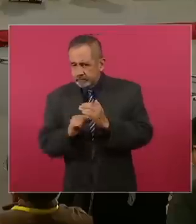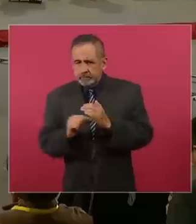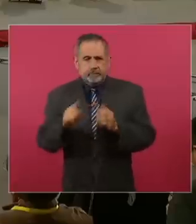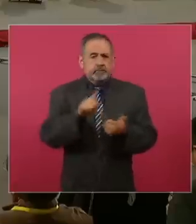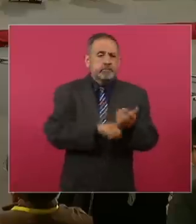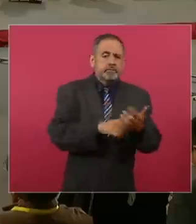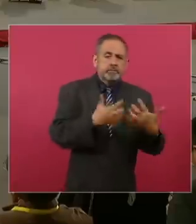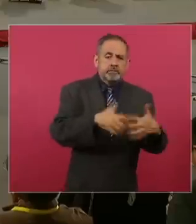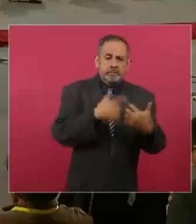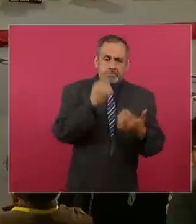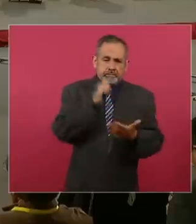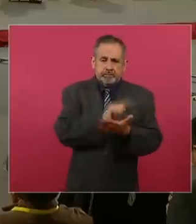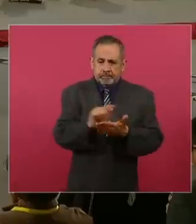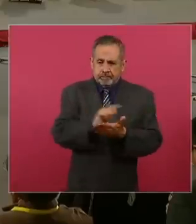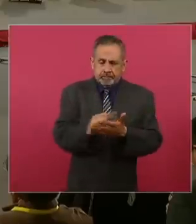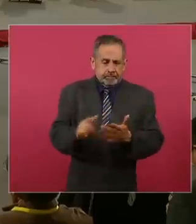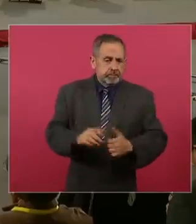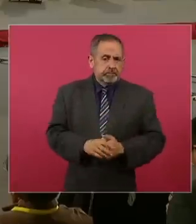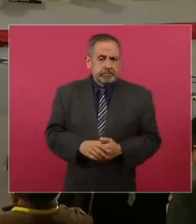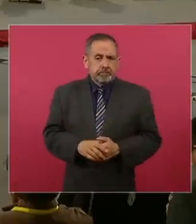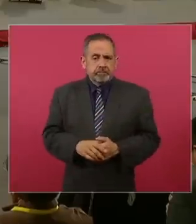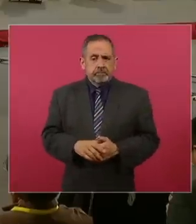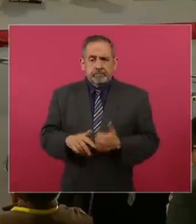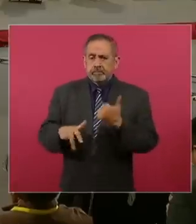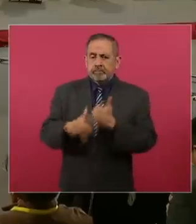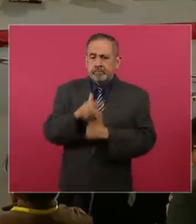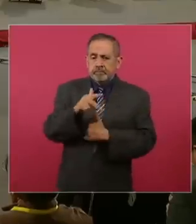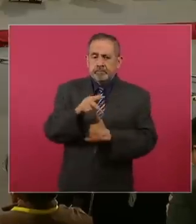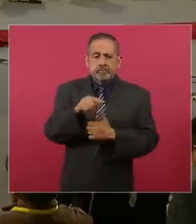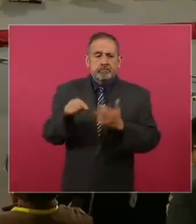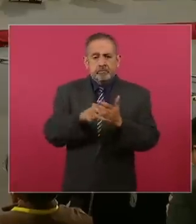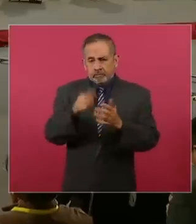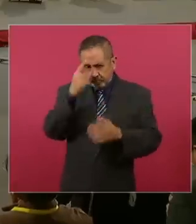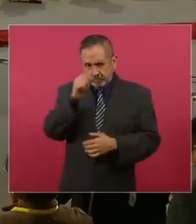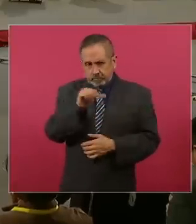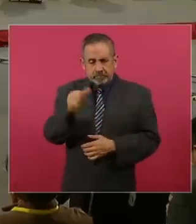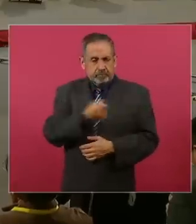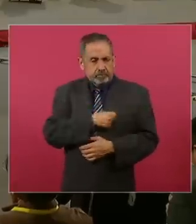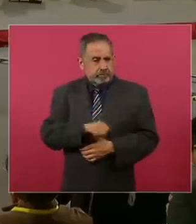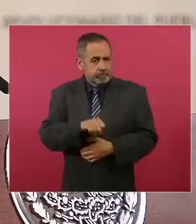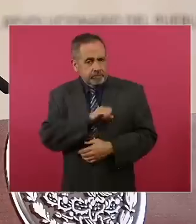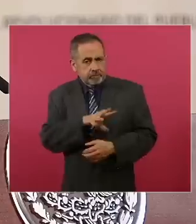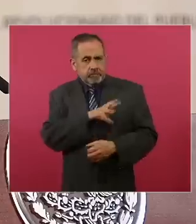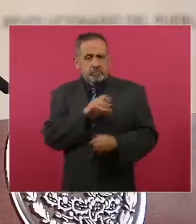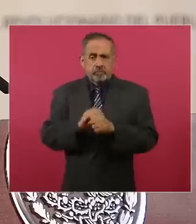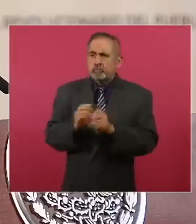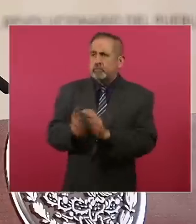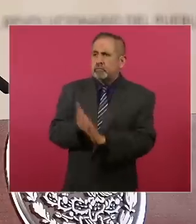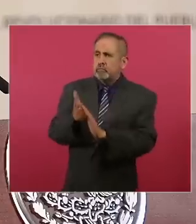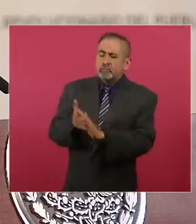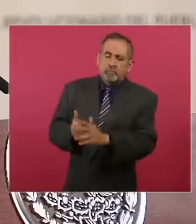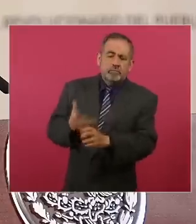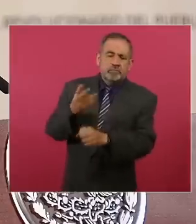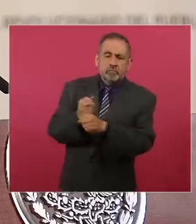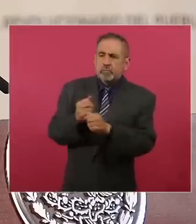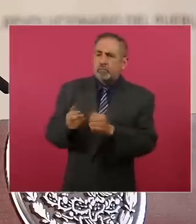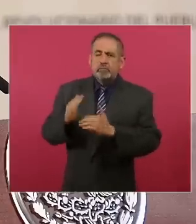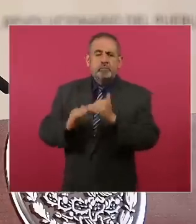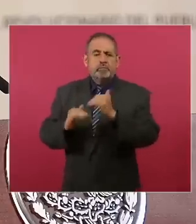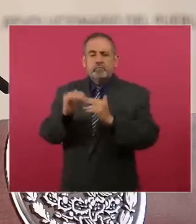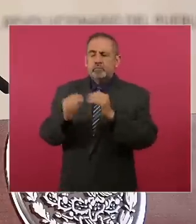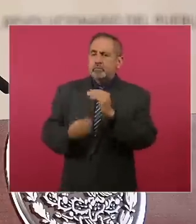de aguas residuales. 13 obras son de infraestructura de salud, que incluyen remodelación o